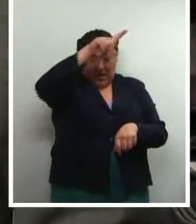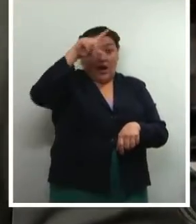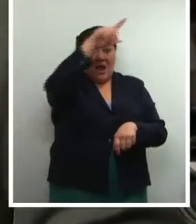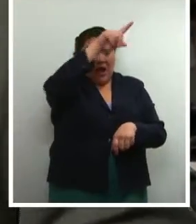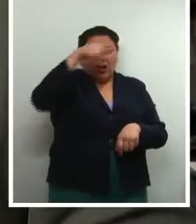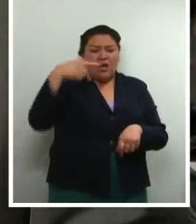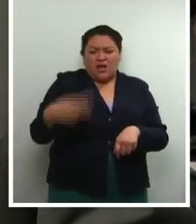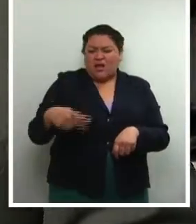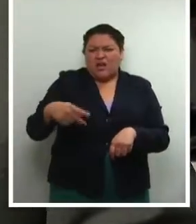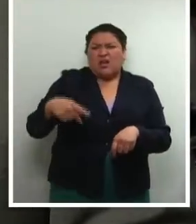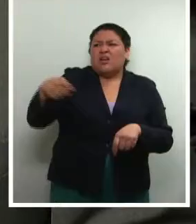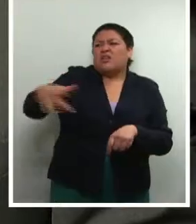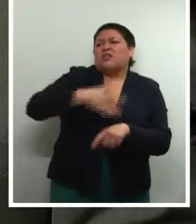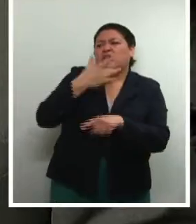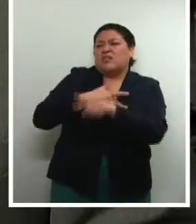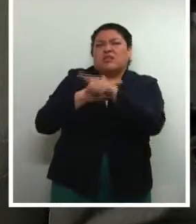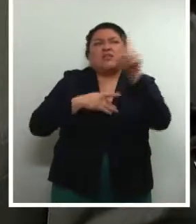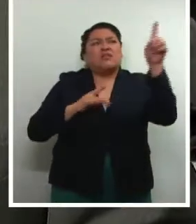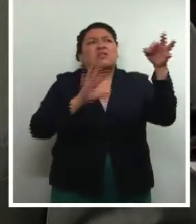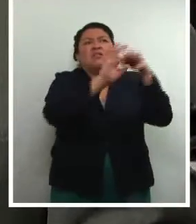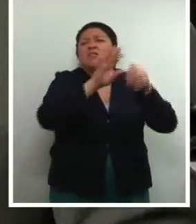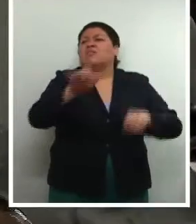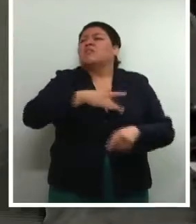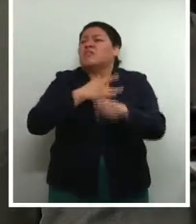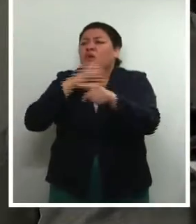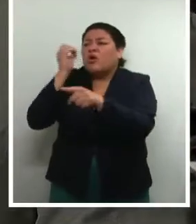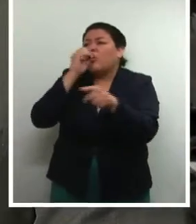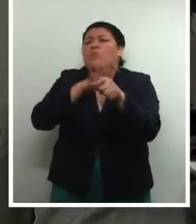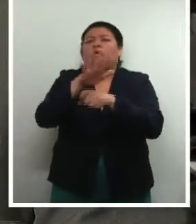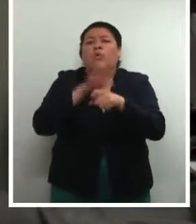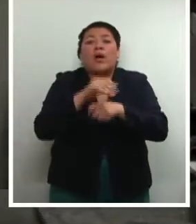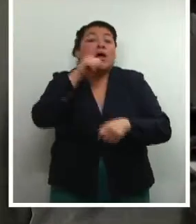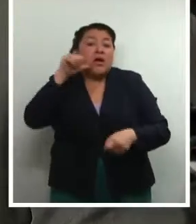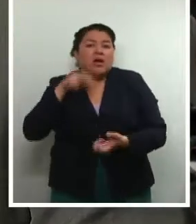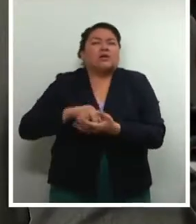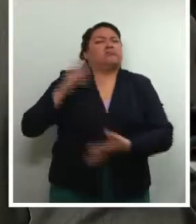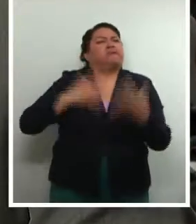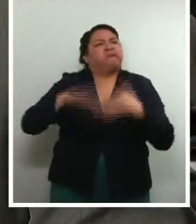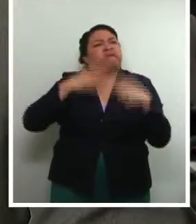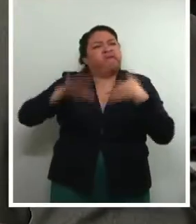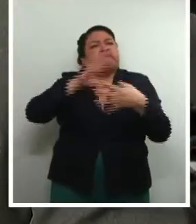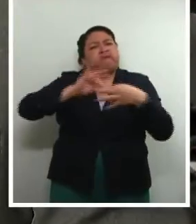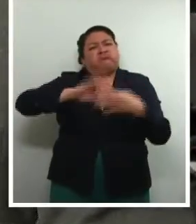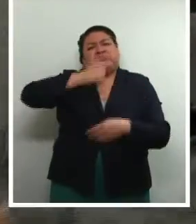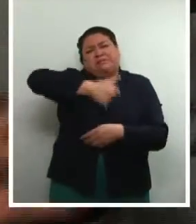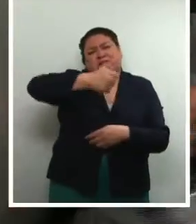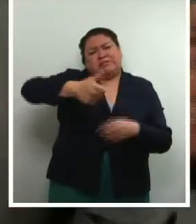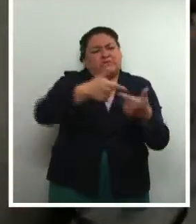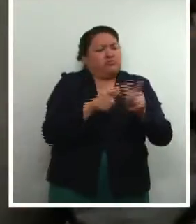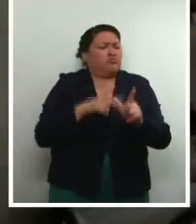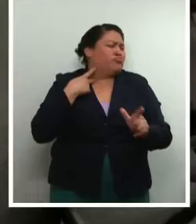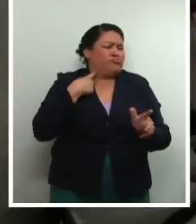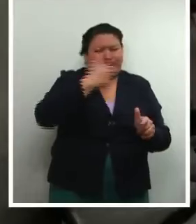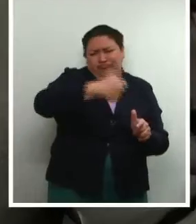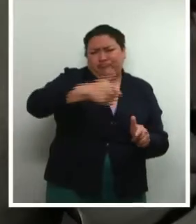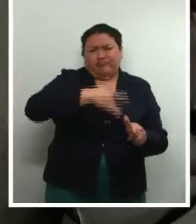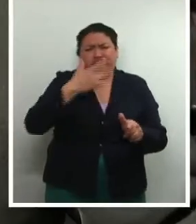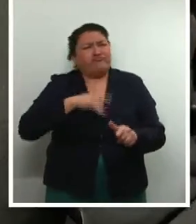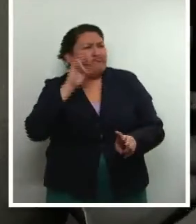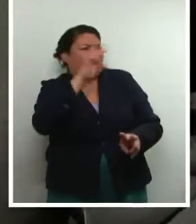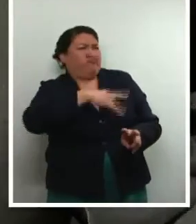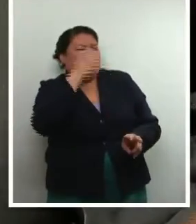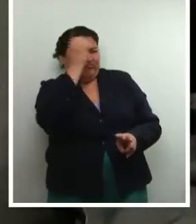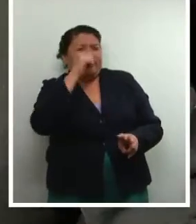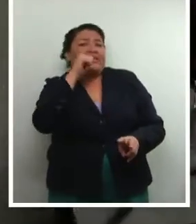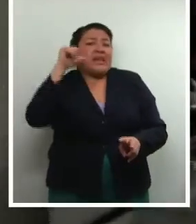opiniones de los diversos grupos parlamentarios representados en la Asamblea Constituyente. Esto es parte de lo